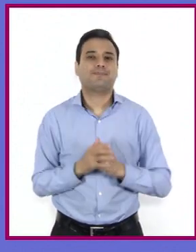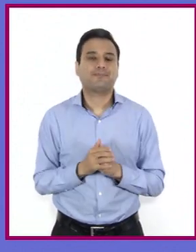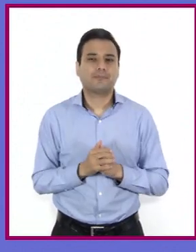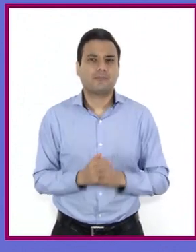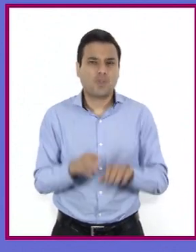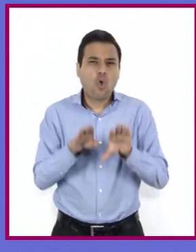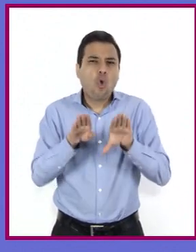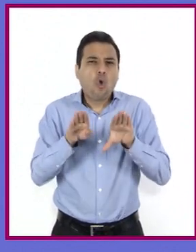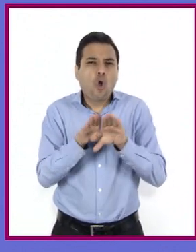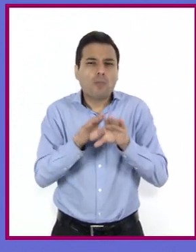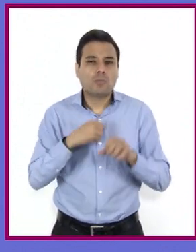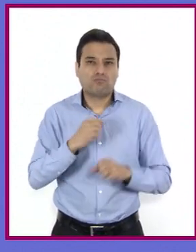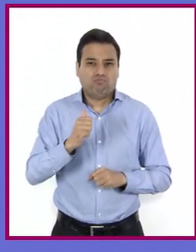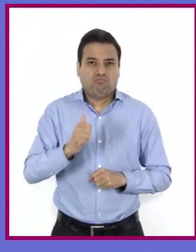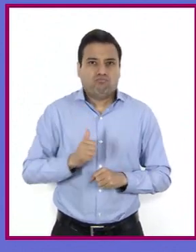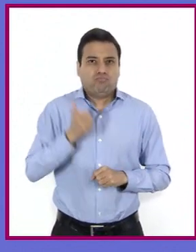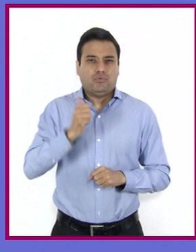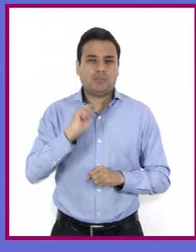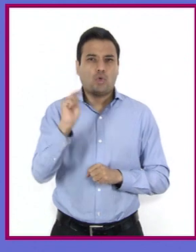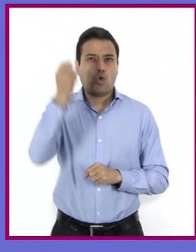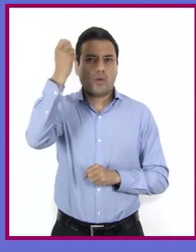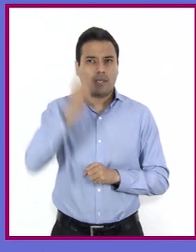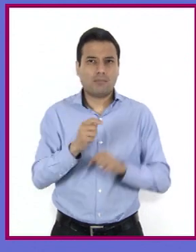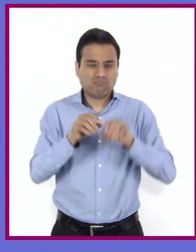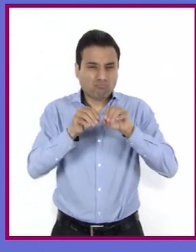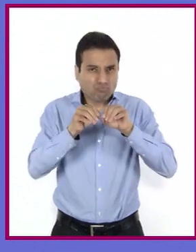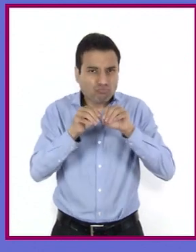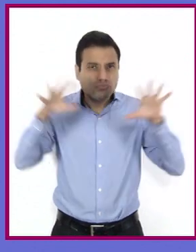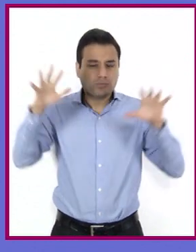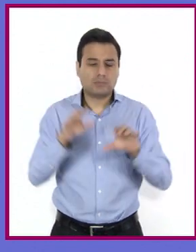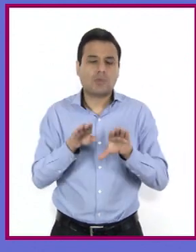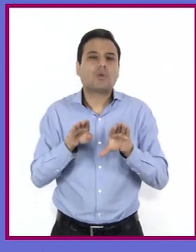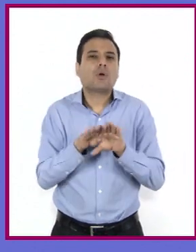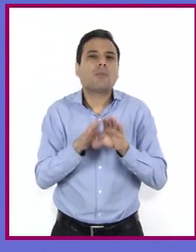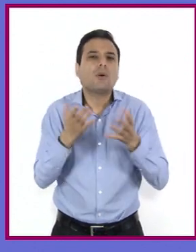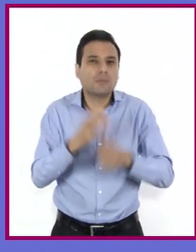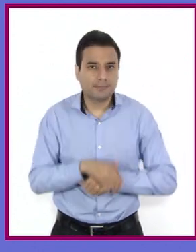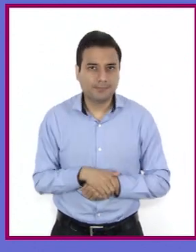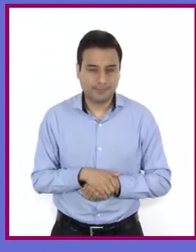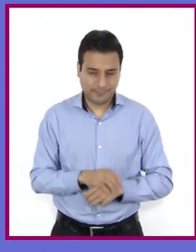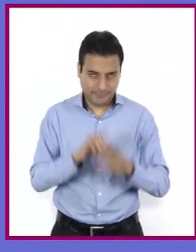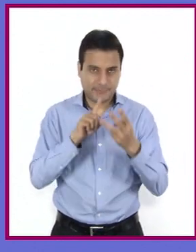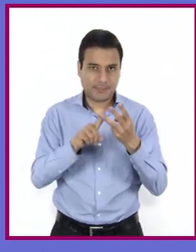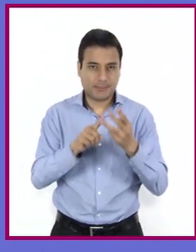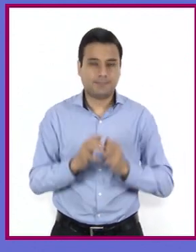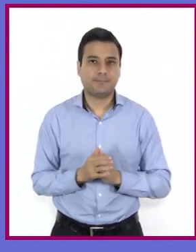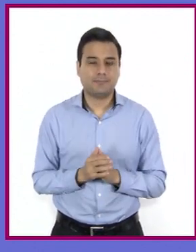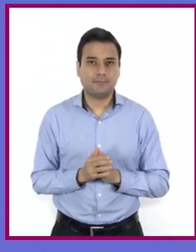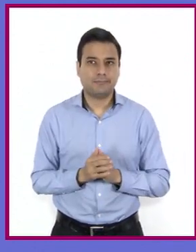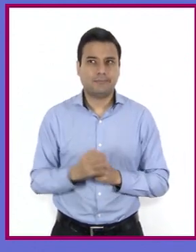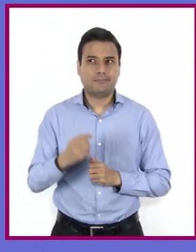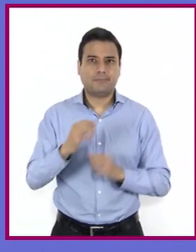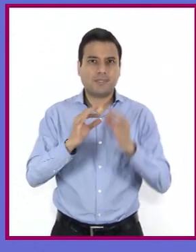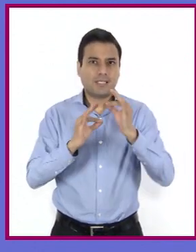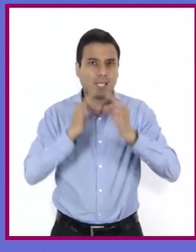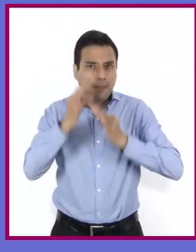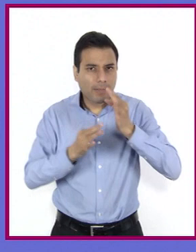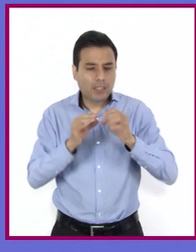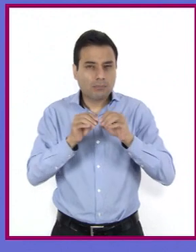puedo aprovechar los recursos tecnológicos para difundir la campaña? 3. ¿Qué fallos tuvo la